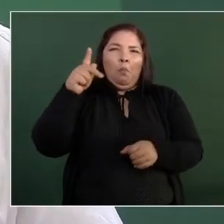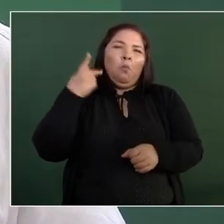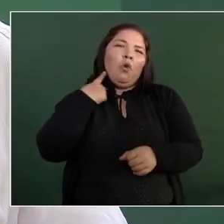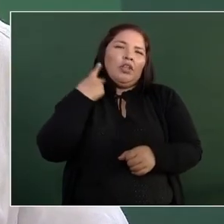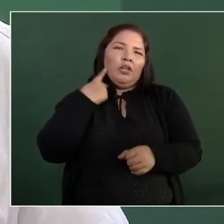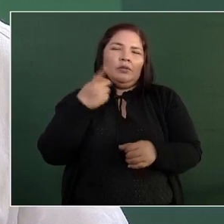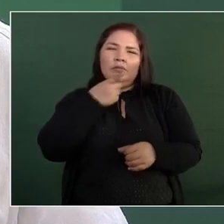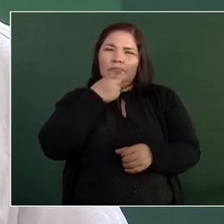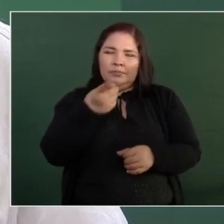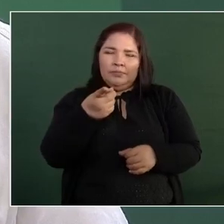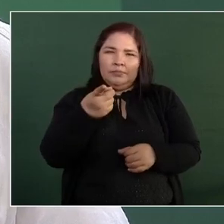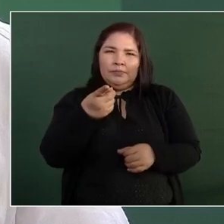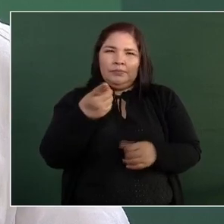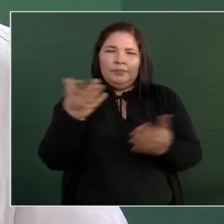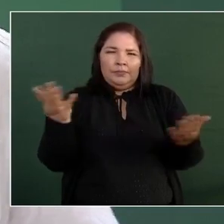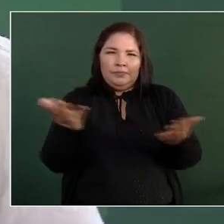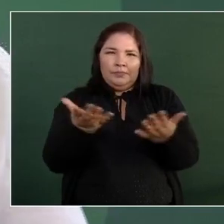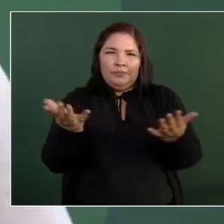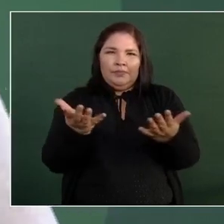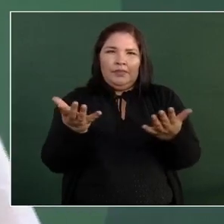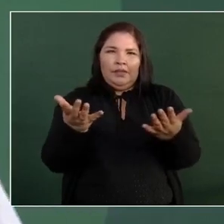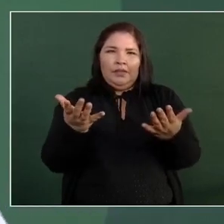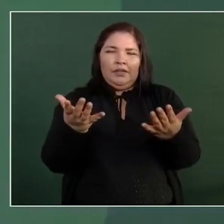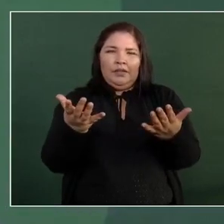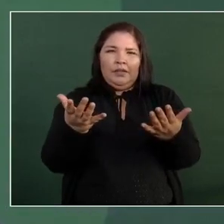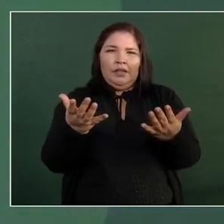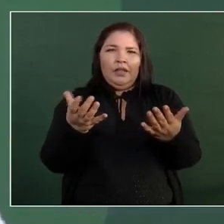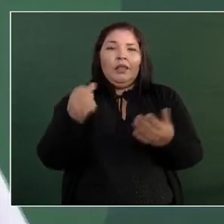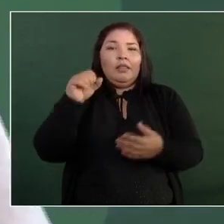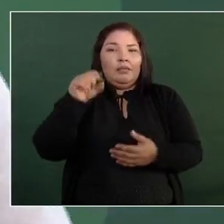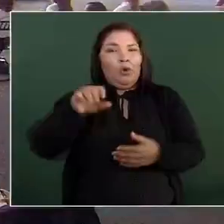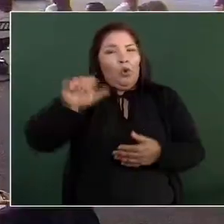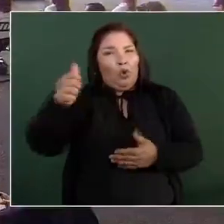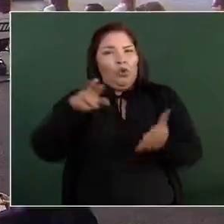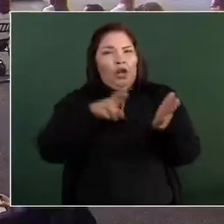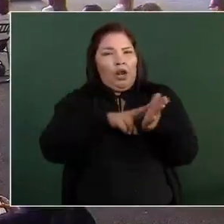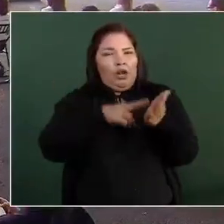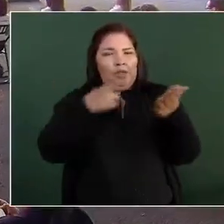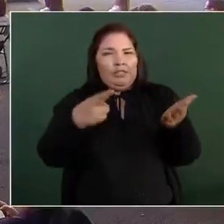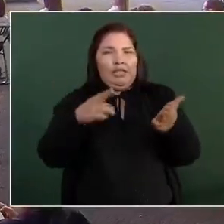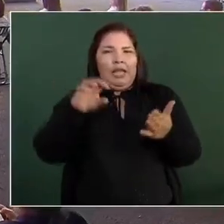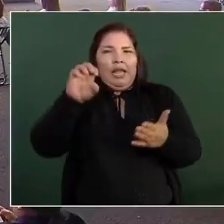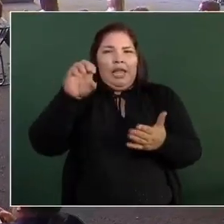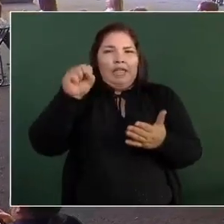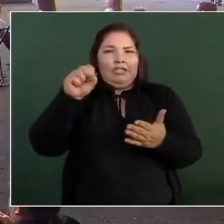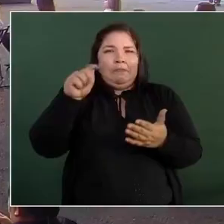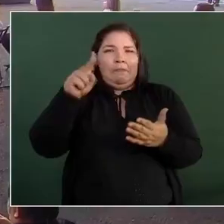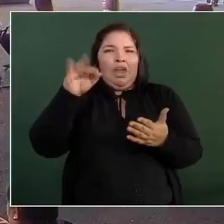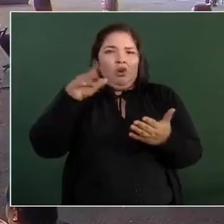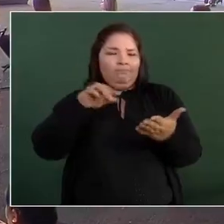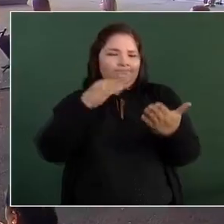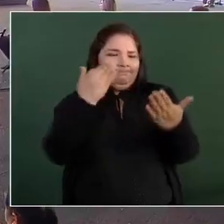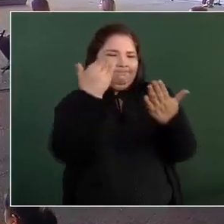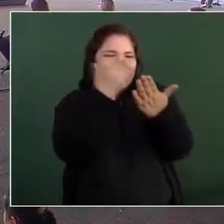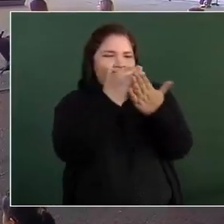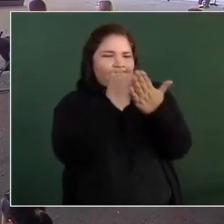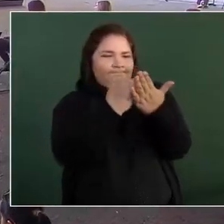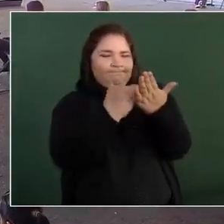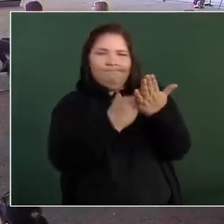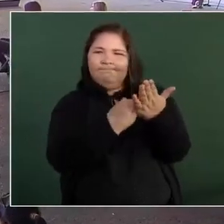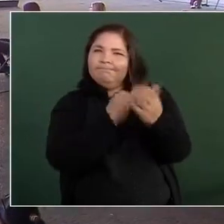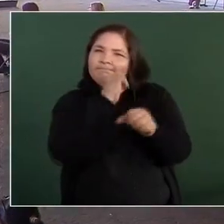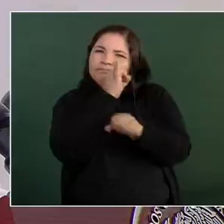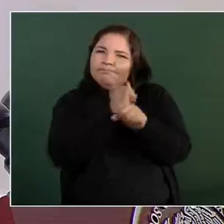Sacó, en algún momento lo hizo también la revista Espejo. Documentó que los